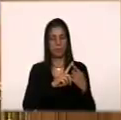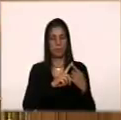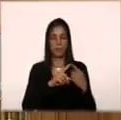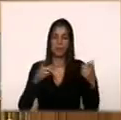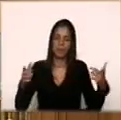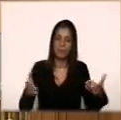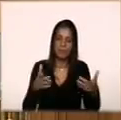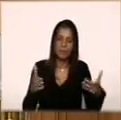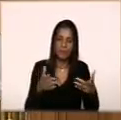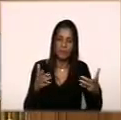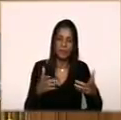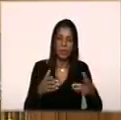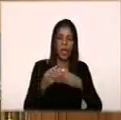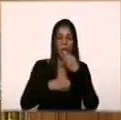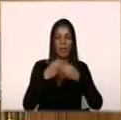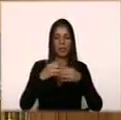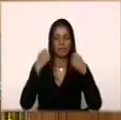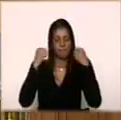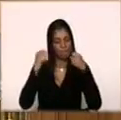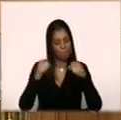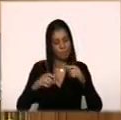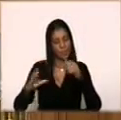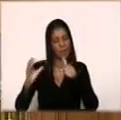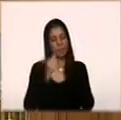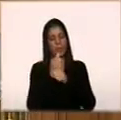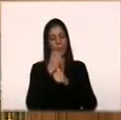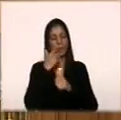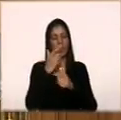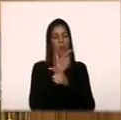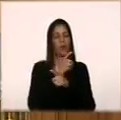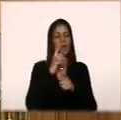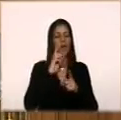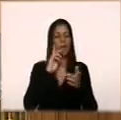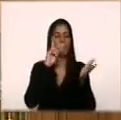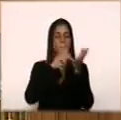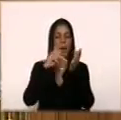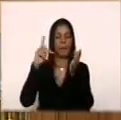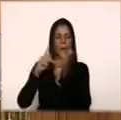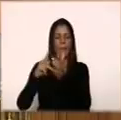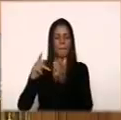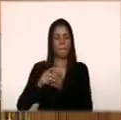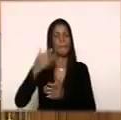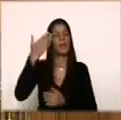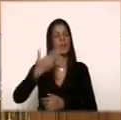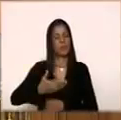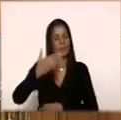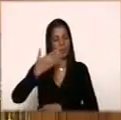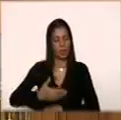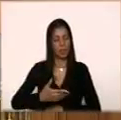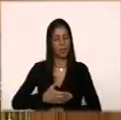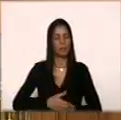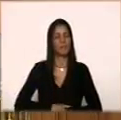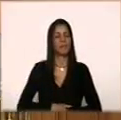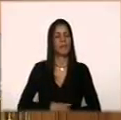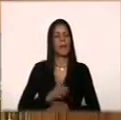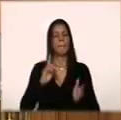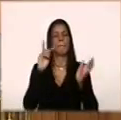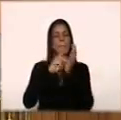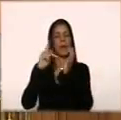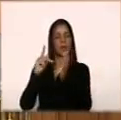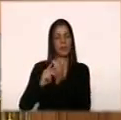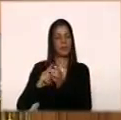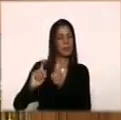propiciar, posibilitar, lograr la participación protagónica, la